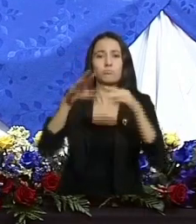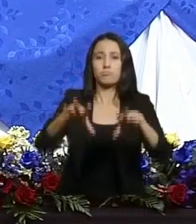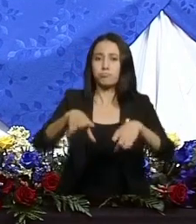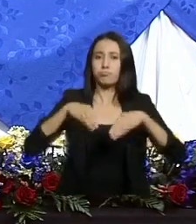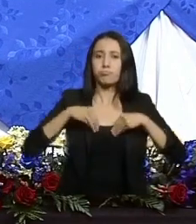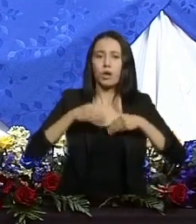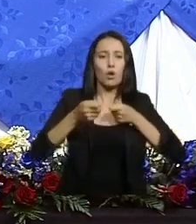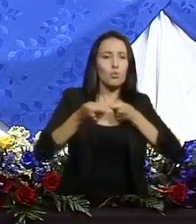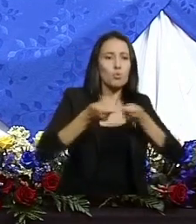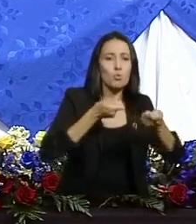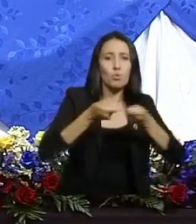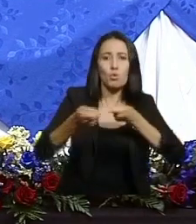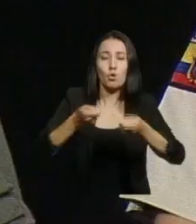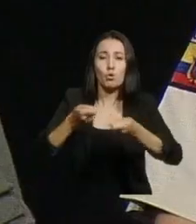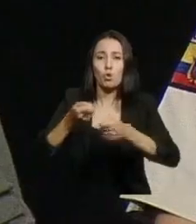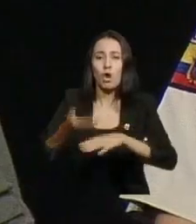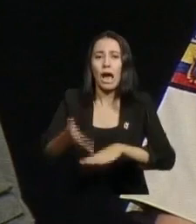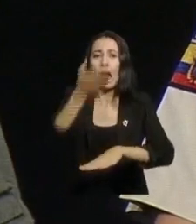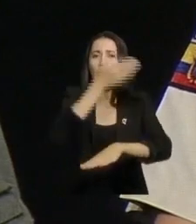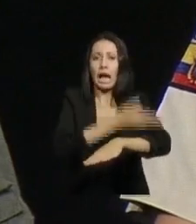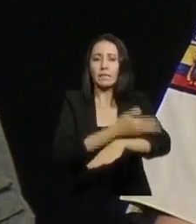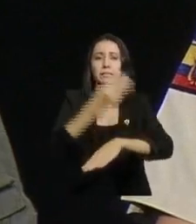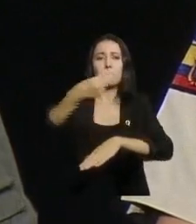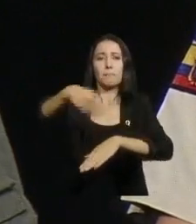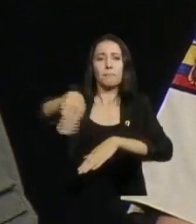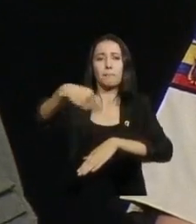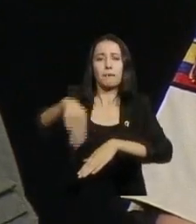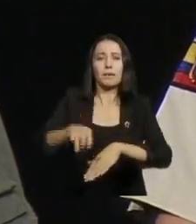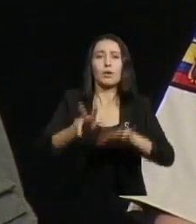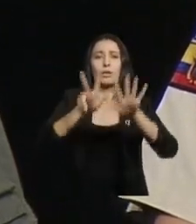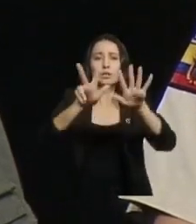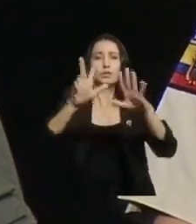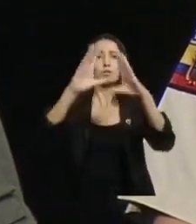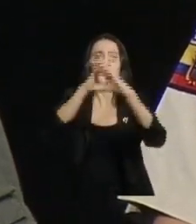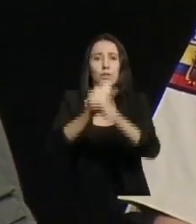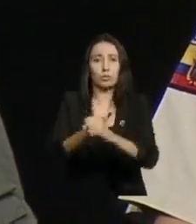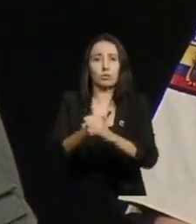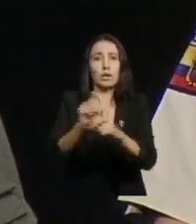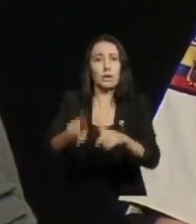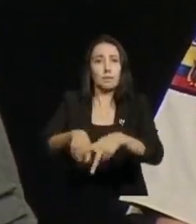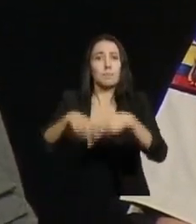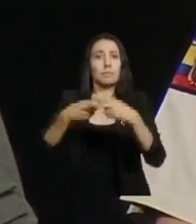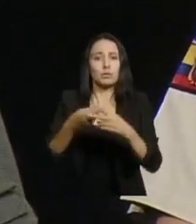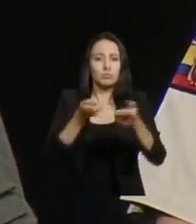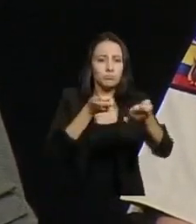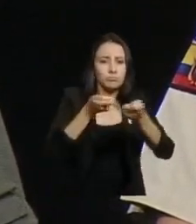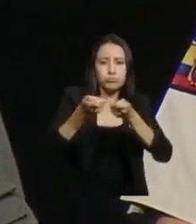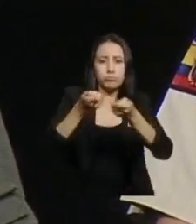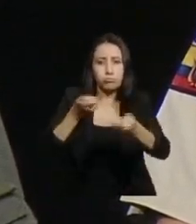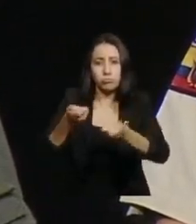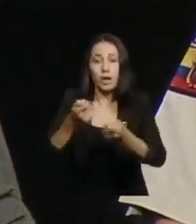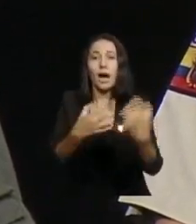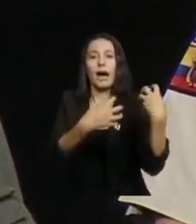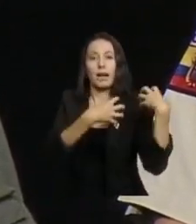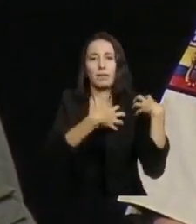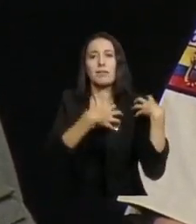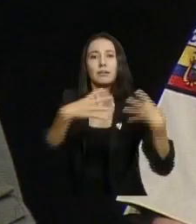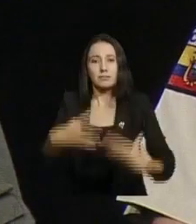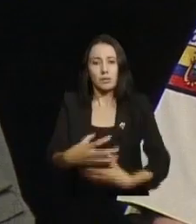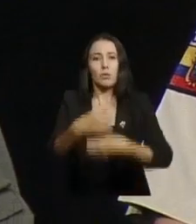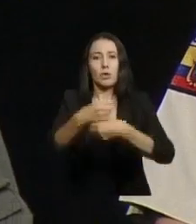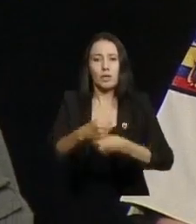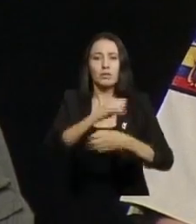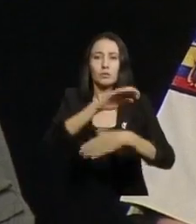recintos electorales desde el día miércoles a las 20 horas, justamente para garantizar la seguridad en todos los